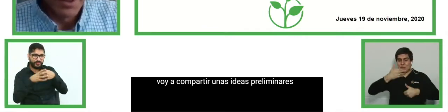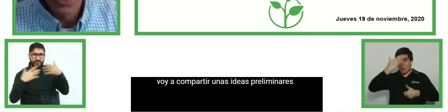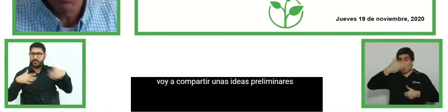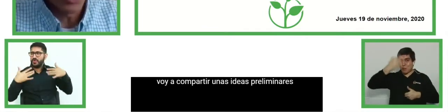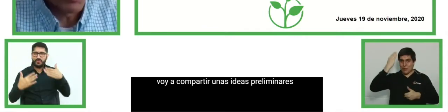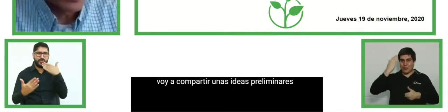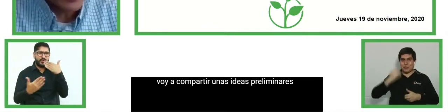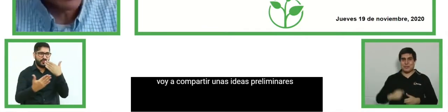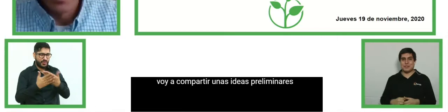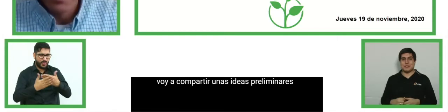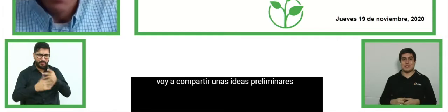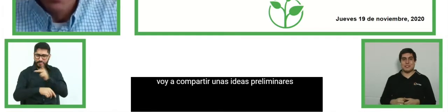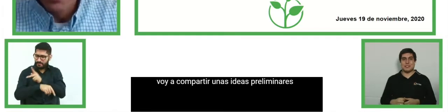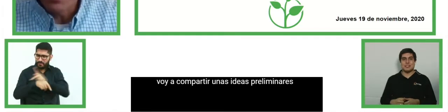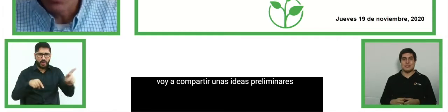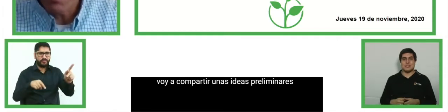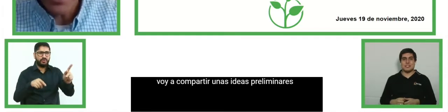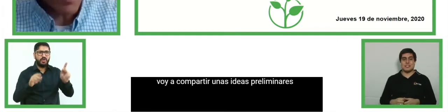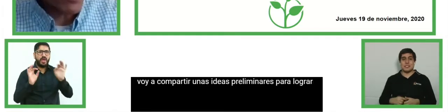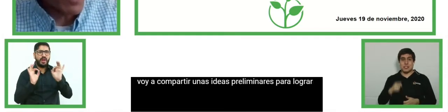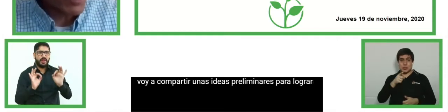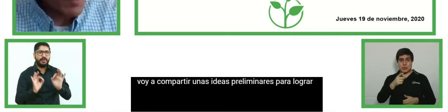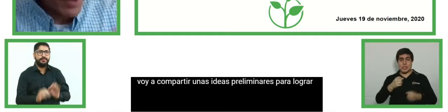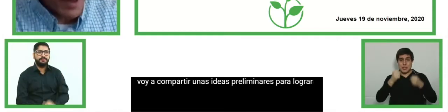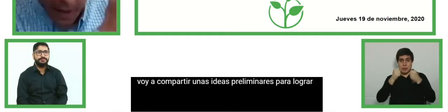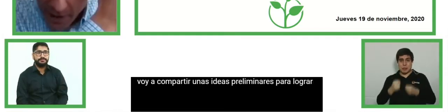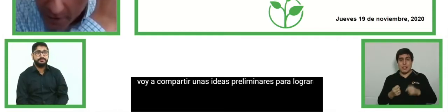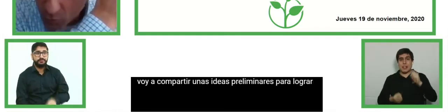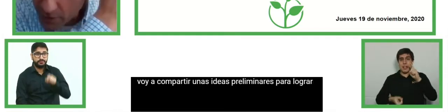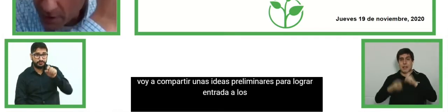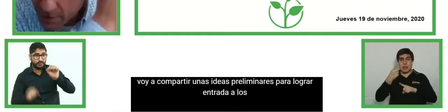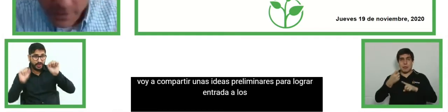realmente. Bueno, pues si pueden pasar, por favor,